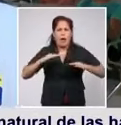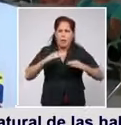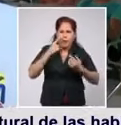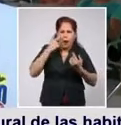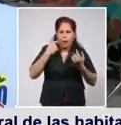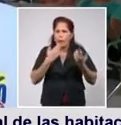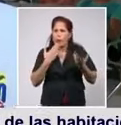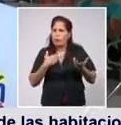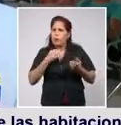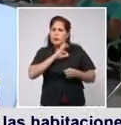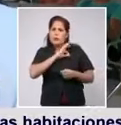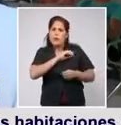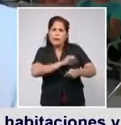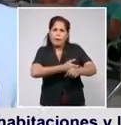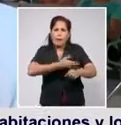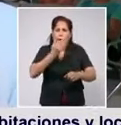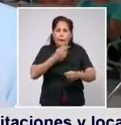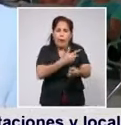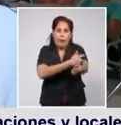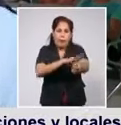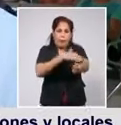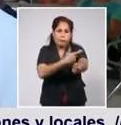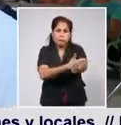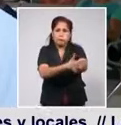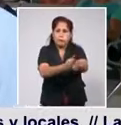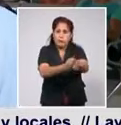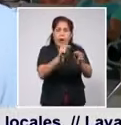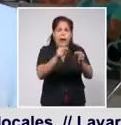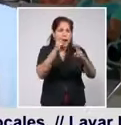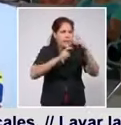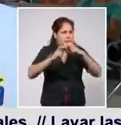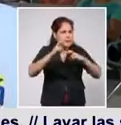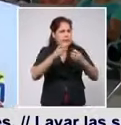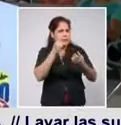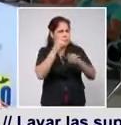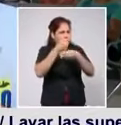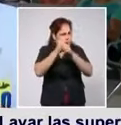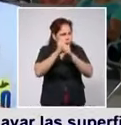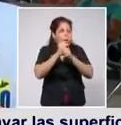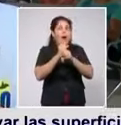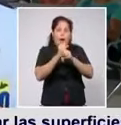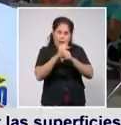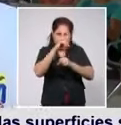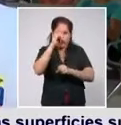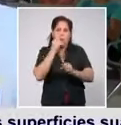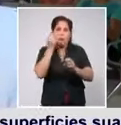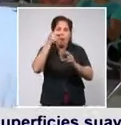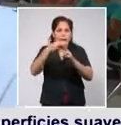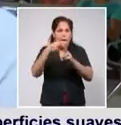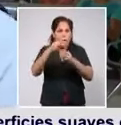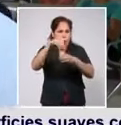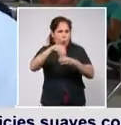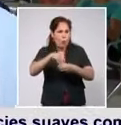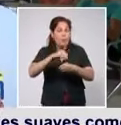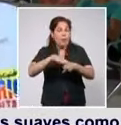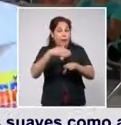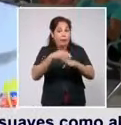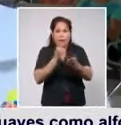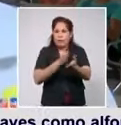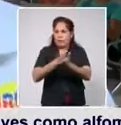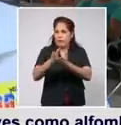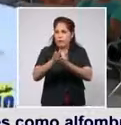mismos al laboratorio, se le hace una extracción de sangre, de ahí se evalúa si el paciente está o no, se incluye en el estudio y de ahí pasa directamente a recibir